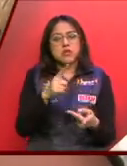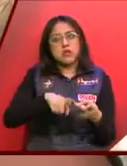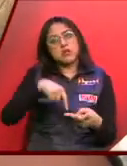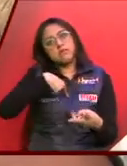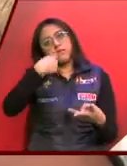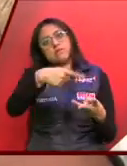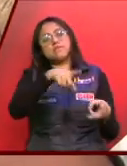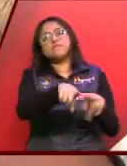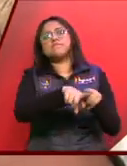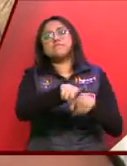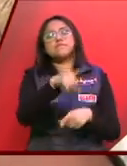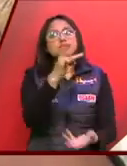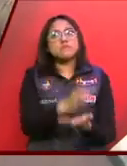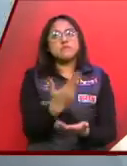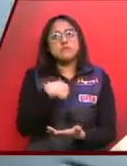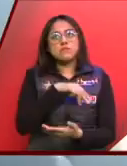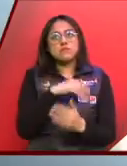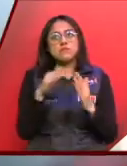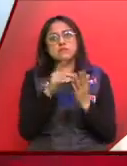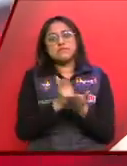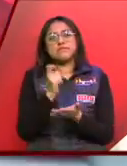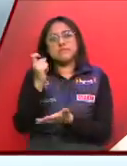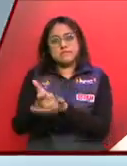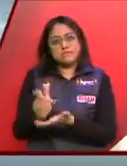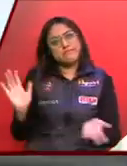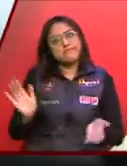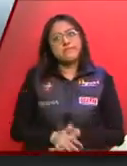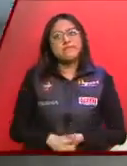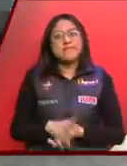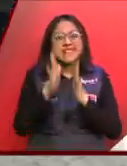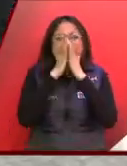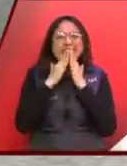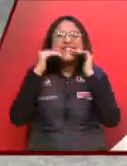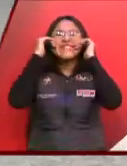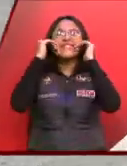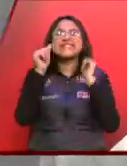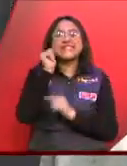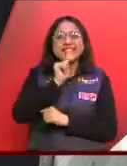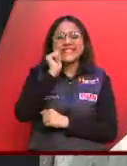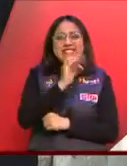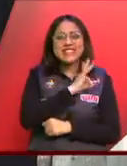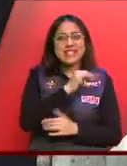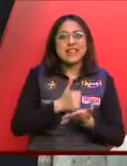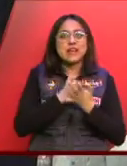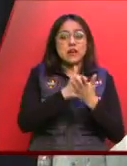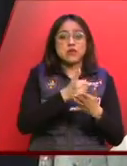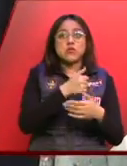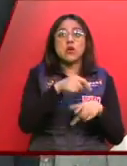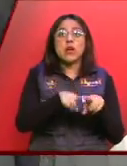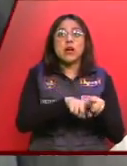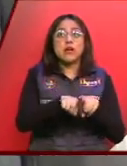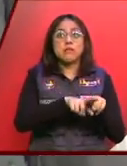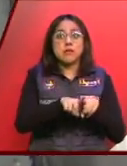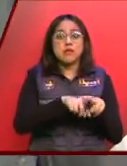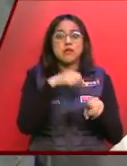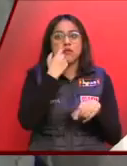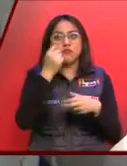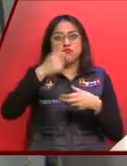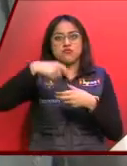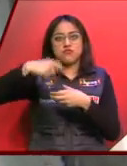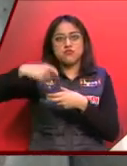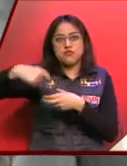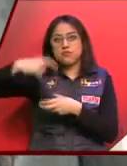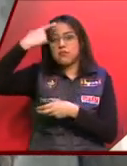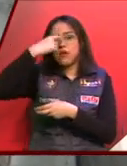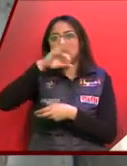ahí, somos los únicos que mantenemos nuestra casa. A pesar de todo, se le ve con una gran sonrisa y, ayudado por su hermano pequeño, trata de reunir el dinero